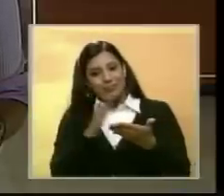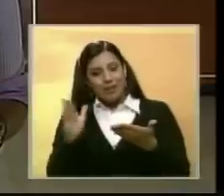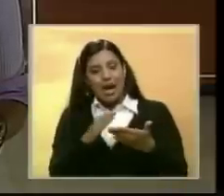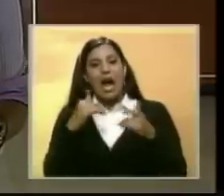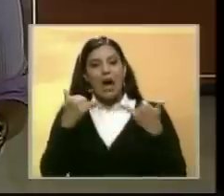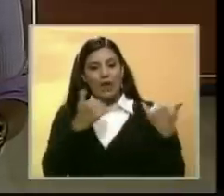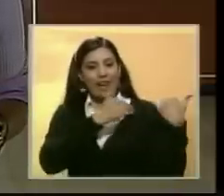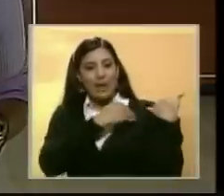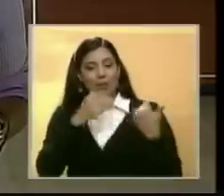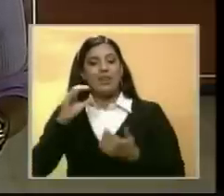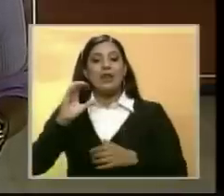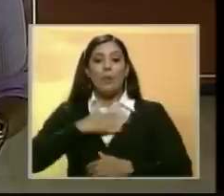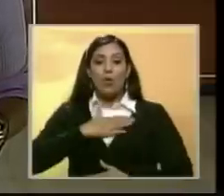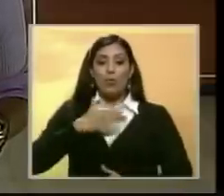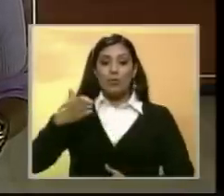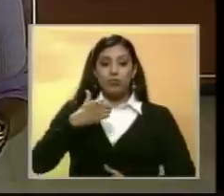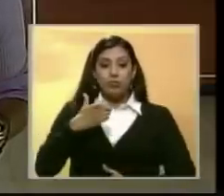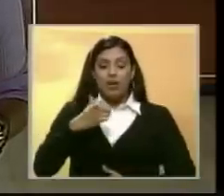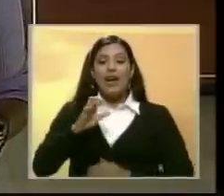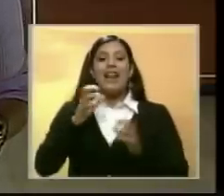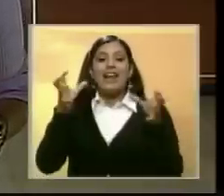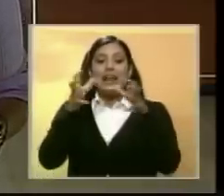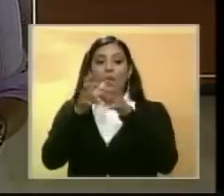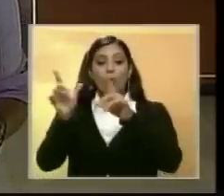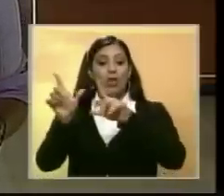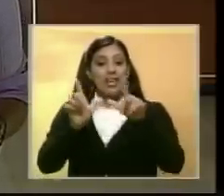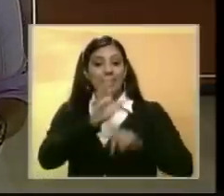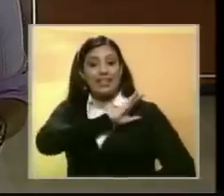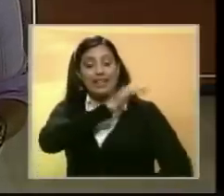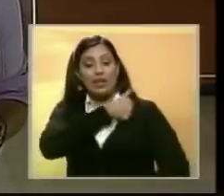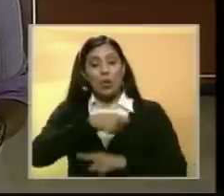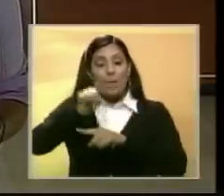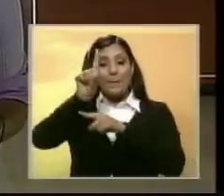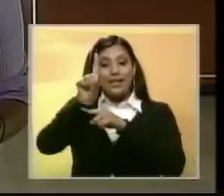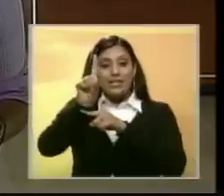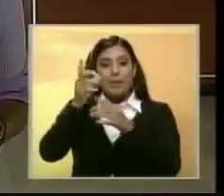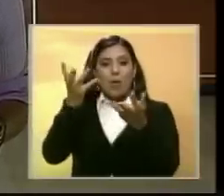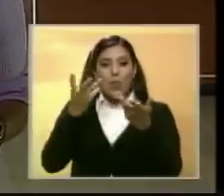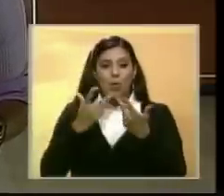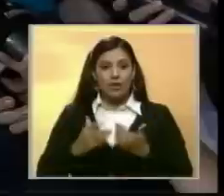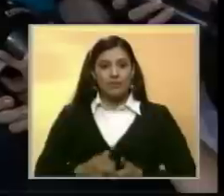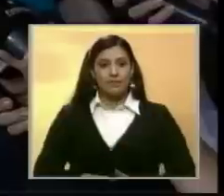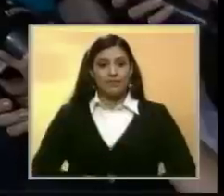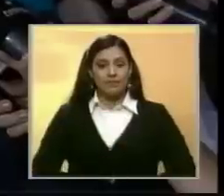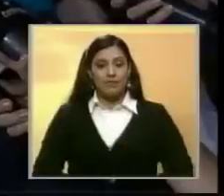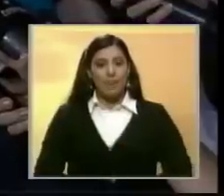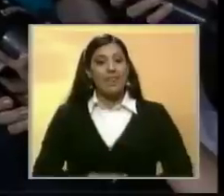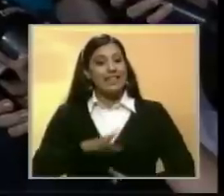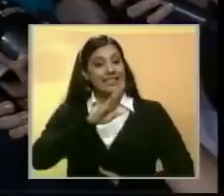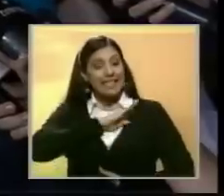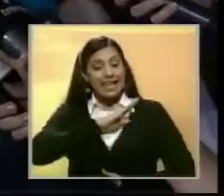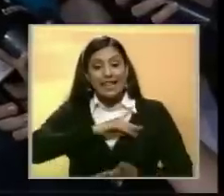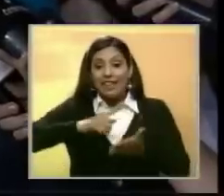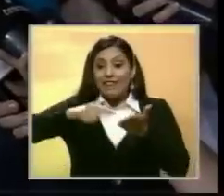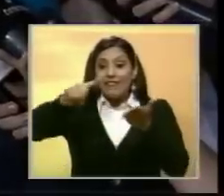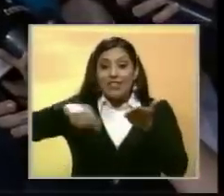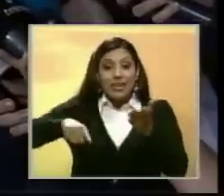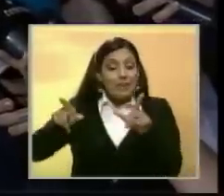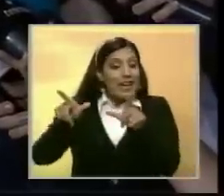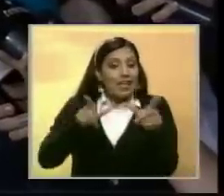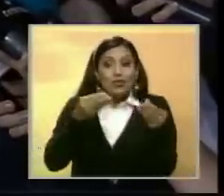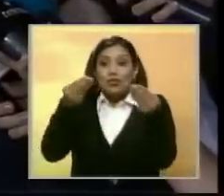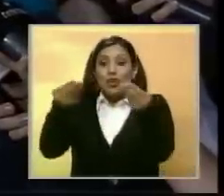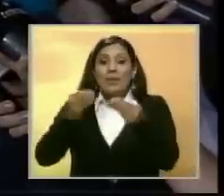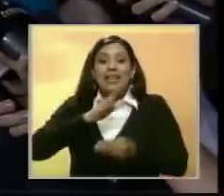Mesa de la Unidad Democrática, luego de reunirse con el rector principal, Luis Emilio Rondón. Tenemos las firmas,